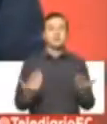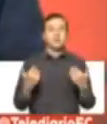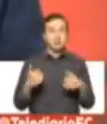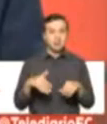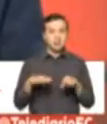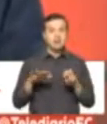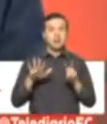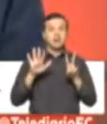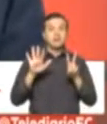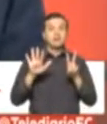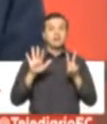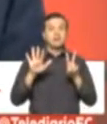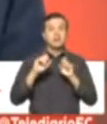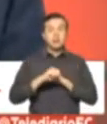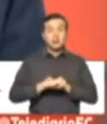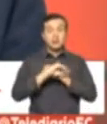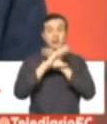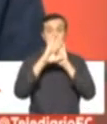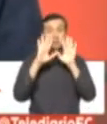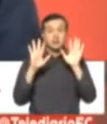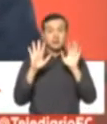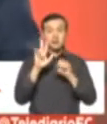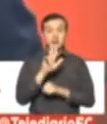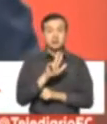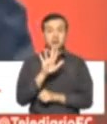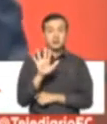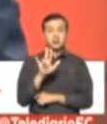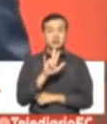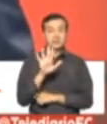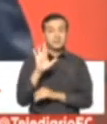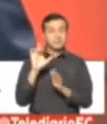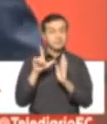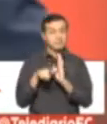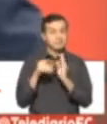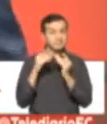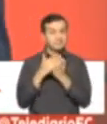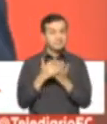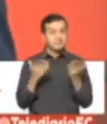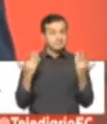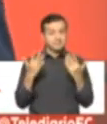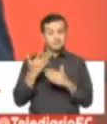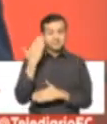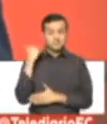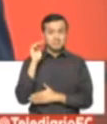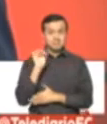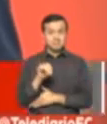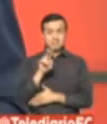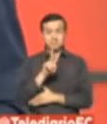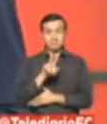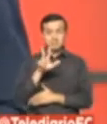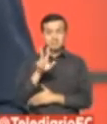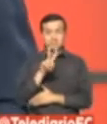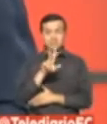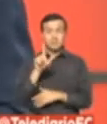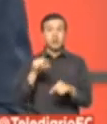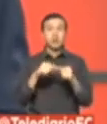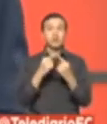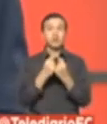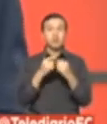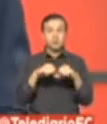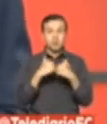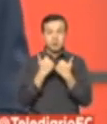Son las 7 de la mañana con 35 minutos. El pasado martes 23, un grupo